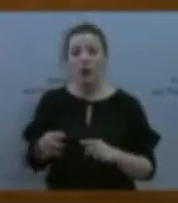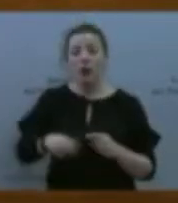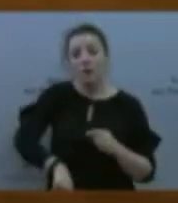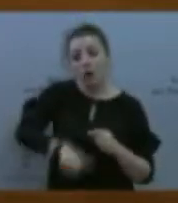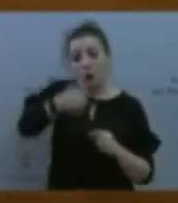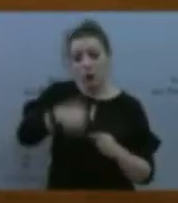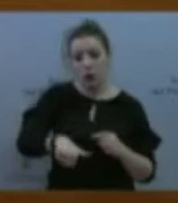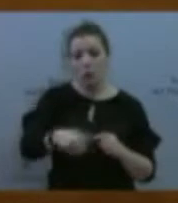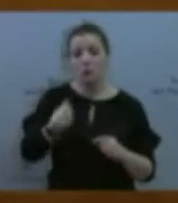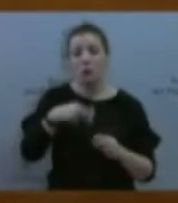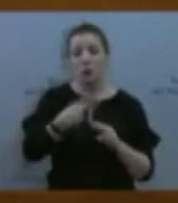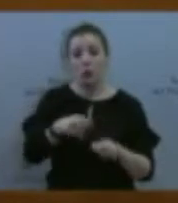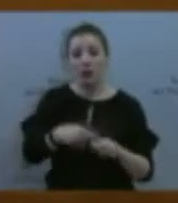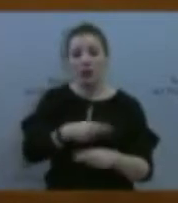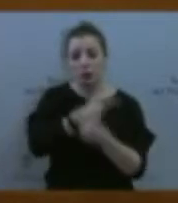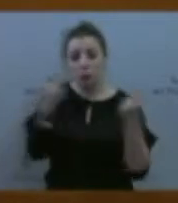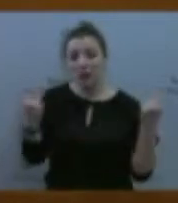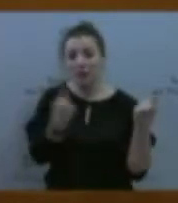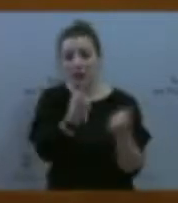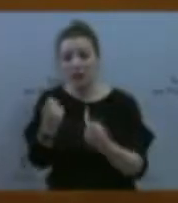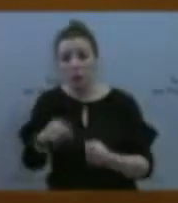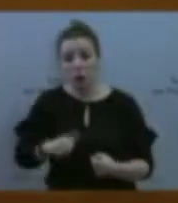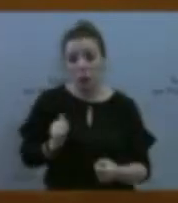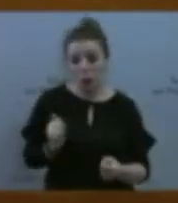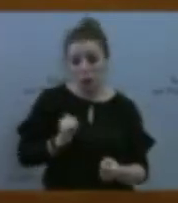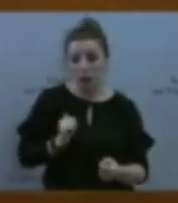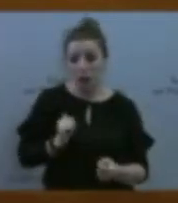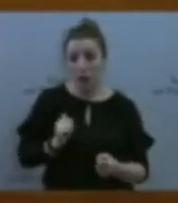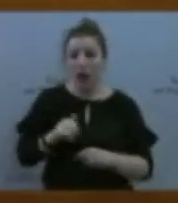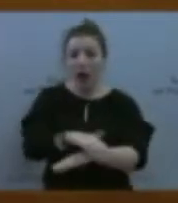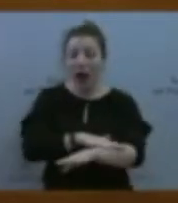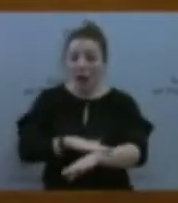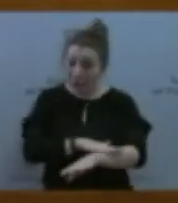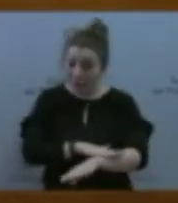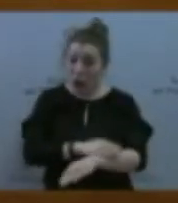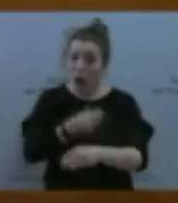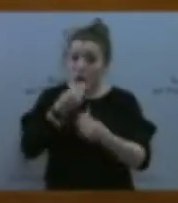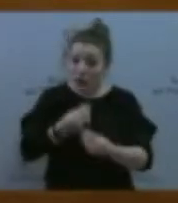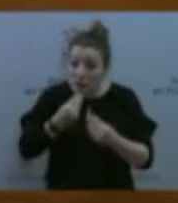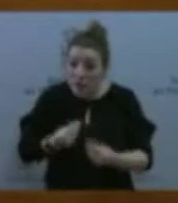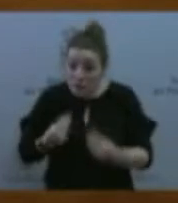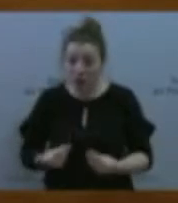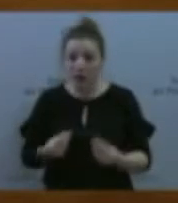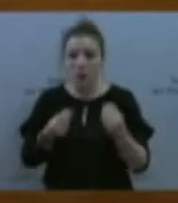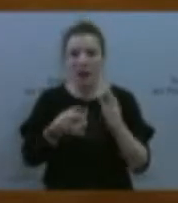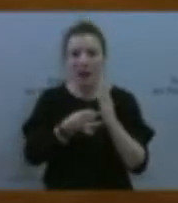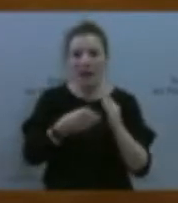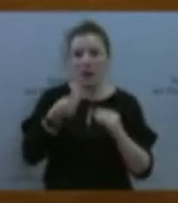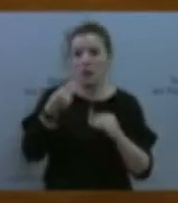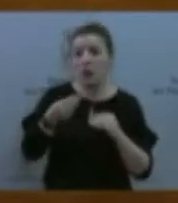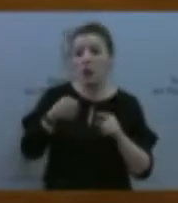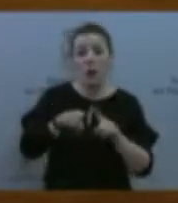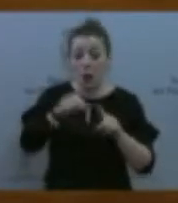oportunidad, una buena administración y una administración buena. Igual que en este Parlamento hace falta gente buena y buena